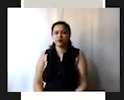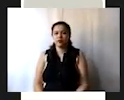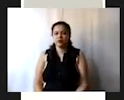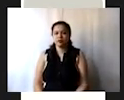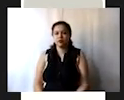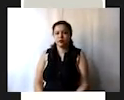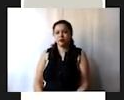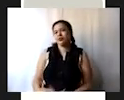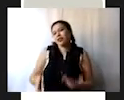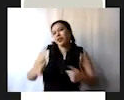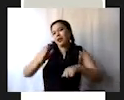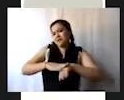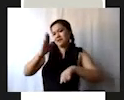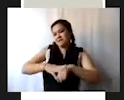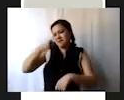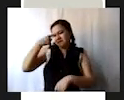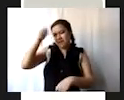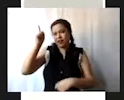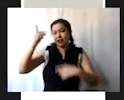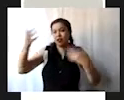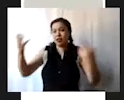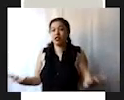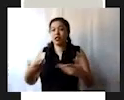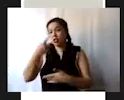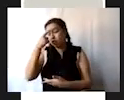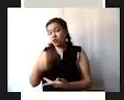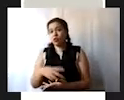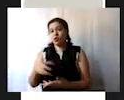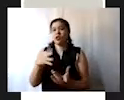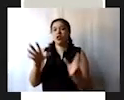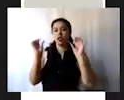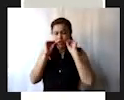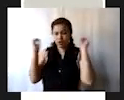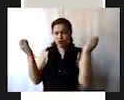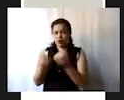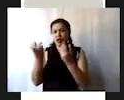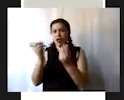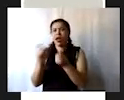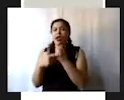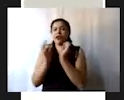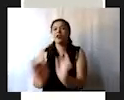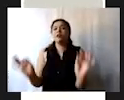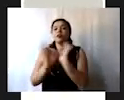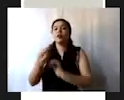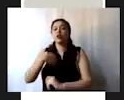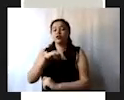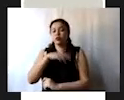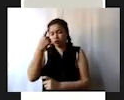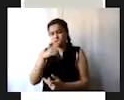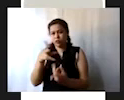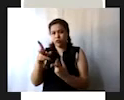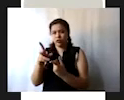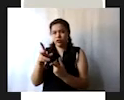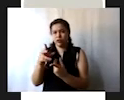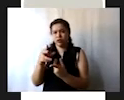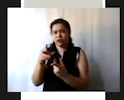más fácil. Creo que como organizaciones un aspecto indispensable es cómo estamos socializando la Agenda